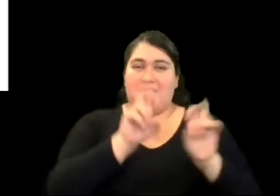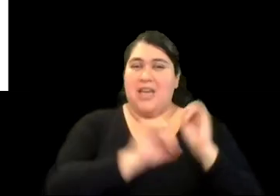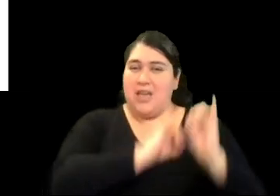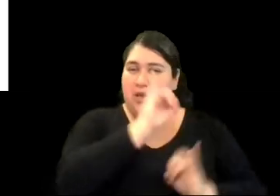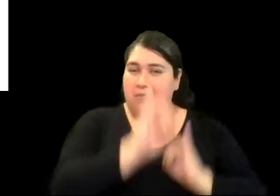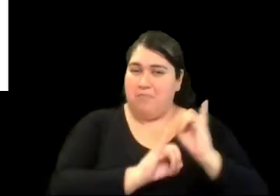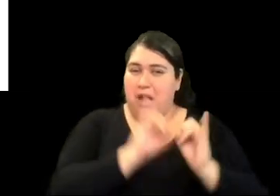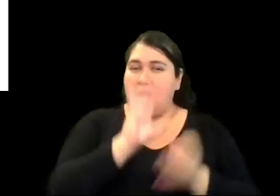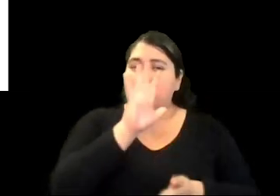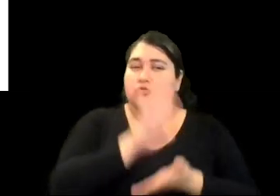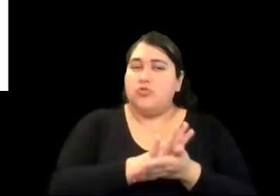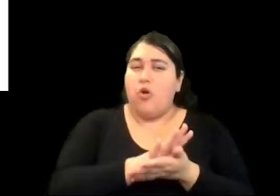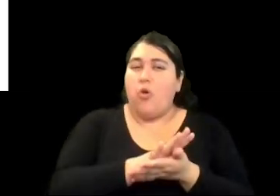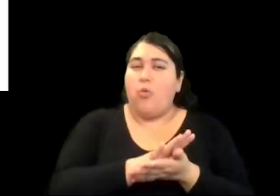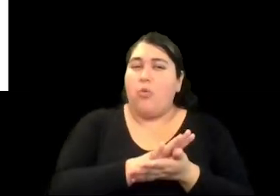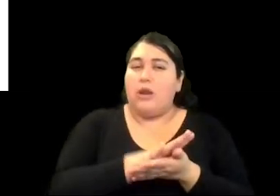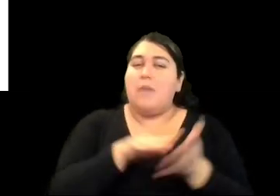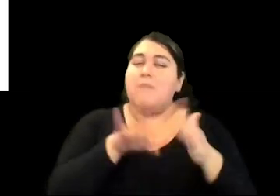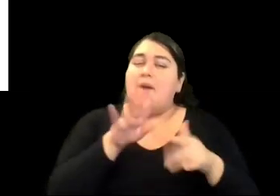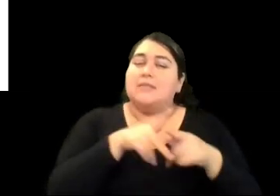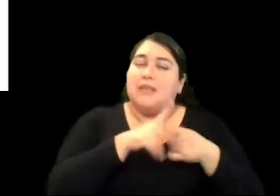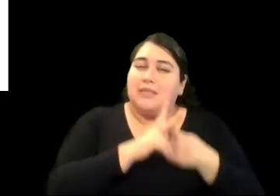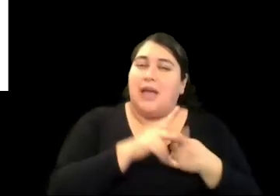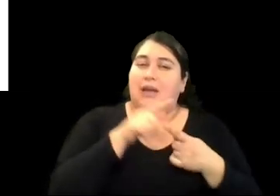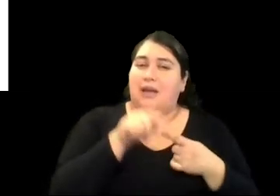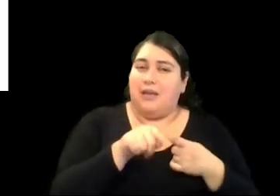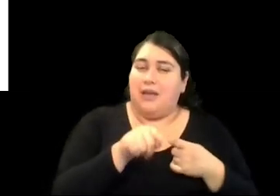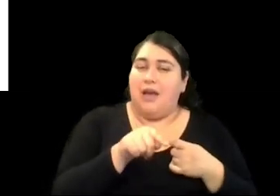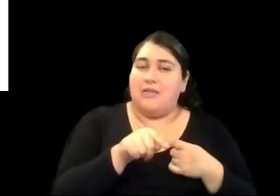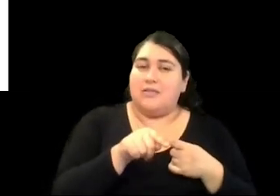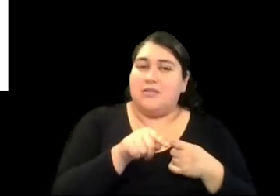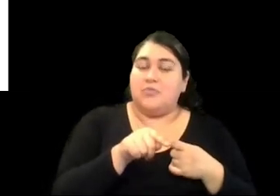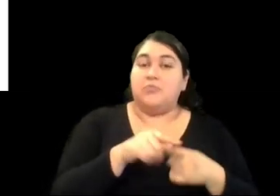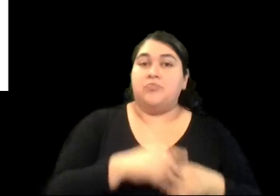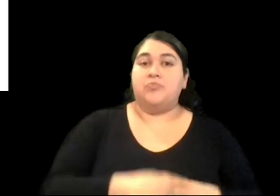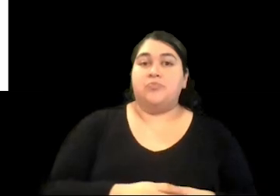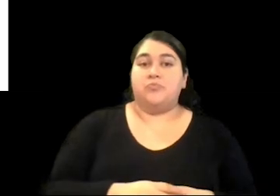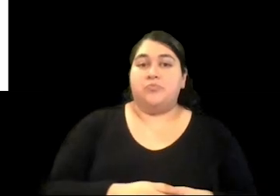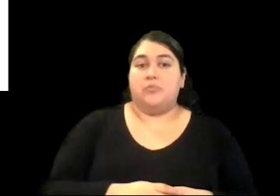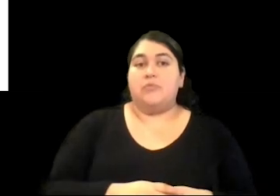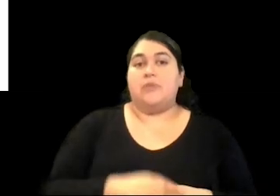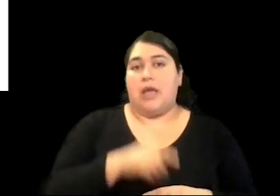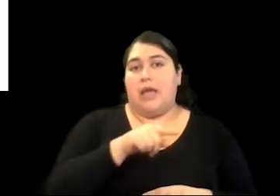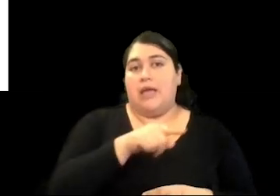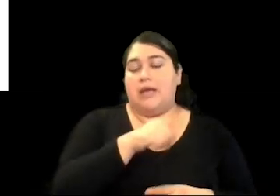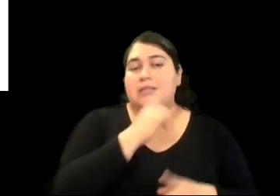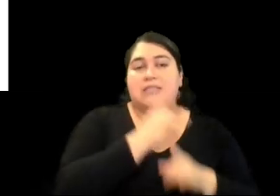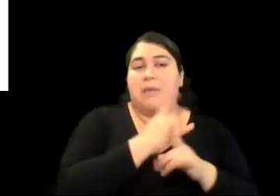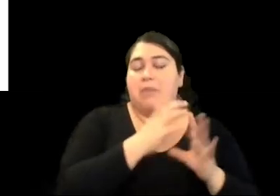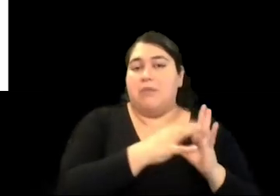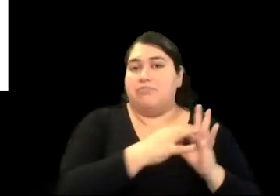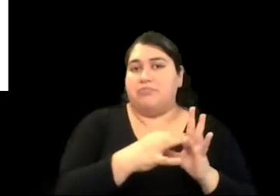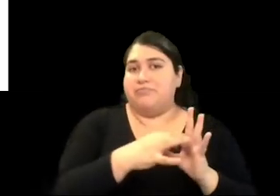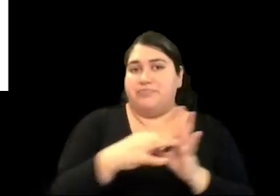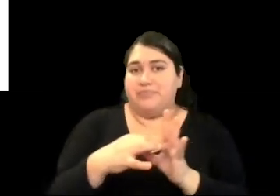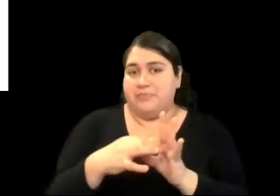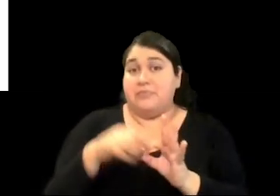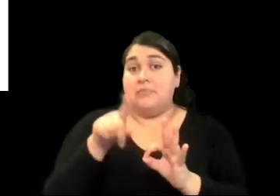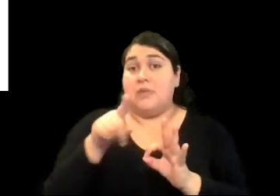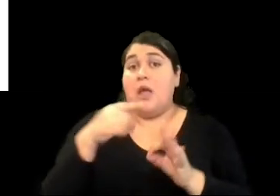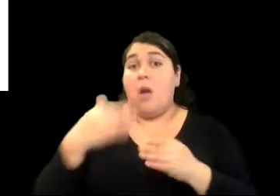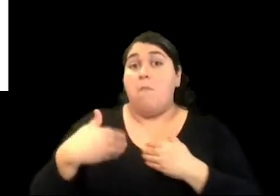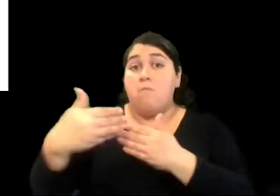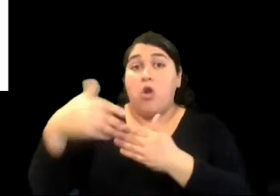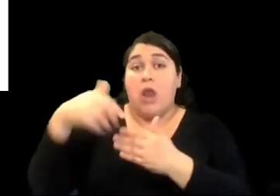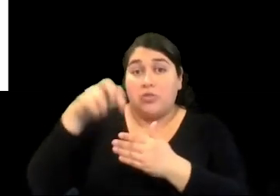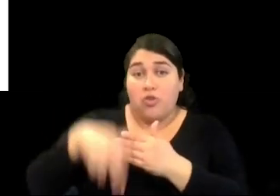las cuestiones más técnicas, se complementa entre lo que es la moratoria, el título 1,